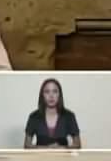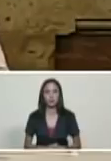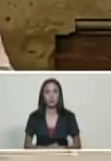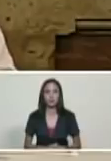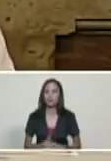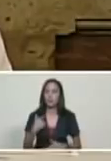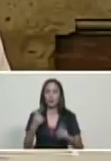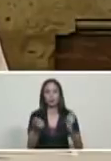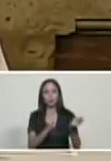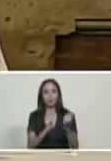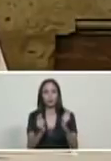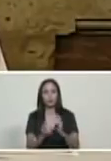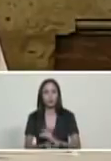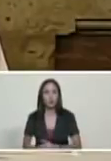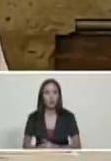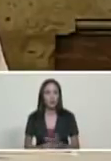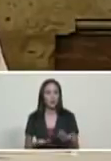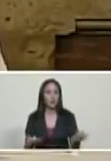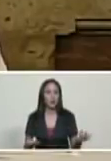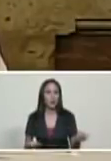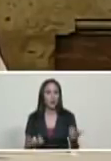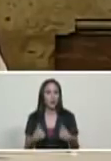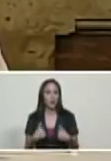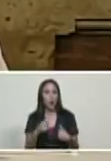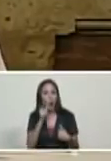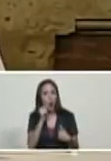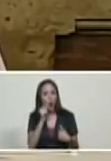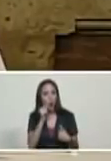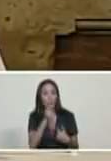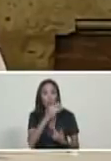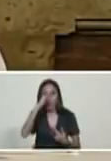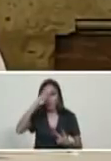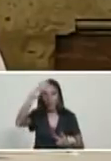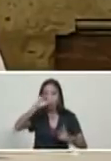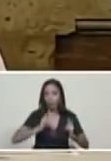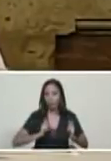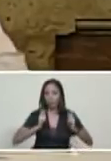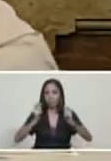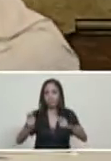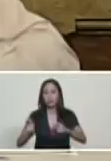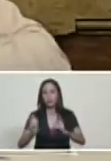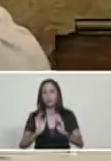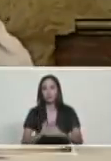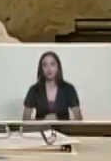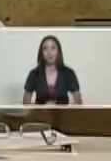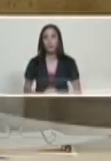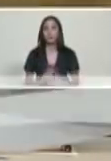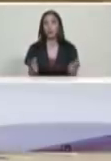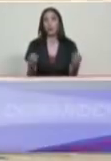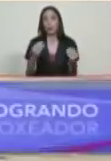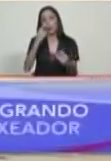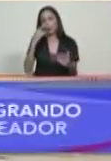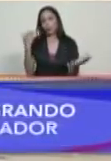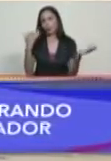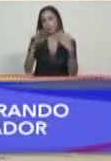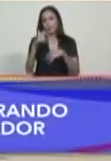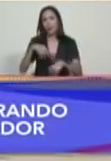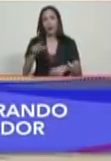Estuvimos hablando porque él entrena en México y pasa mucho tiempo fuera del